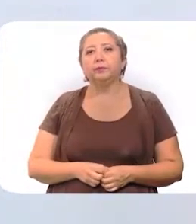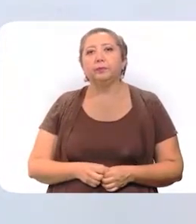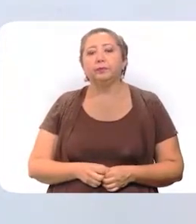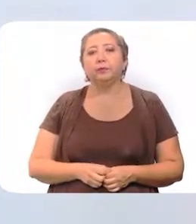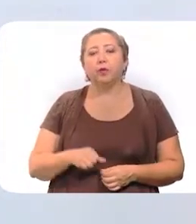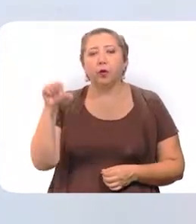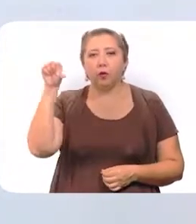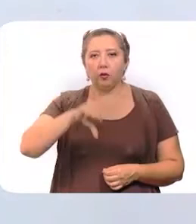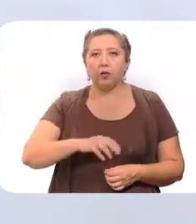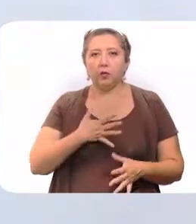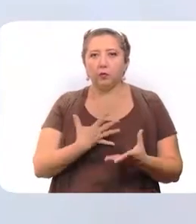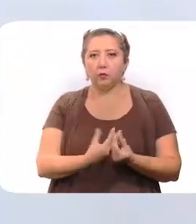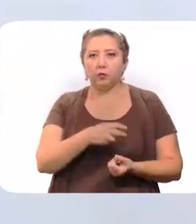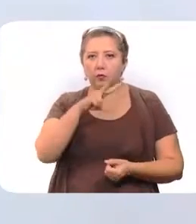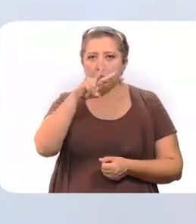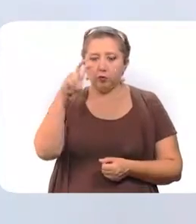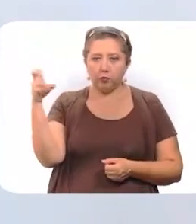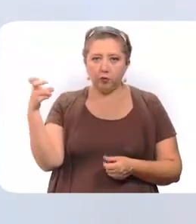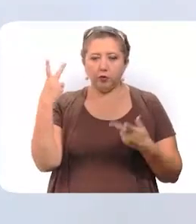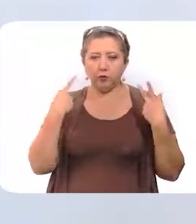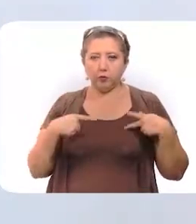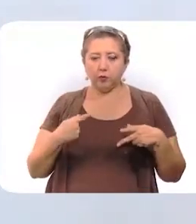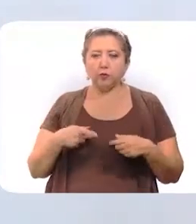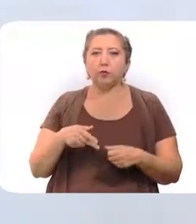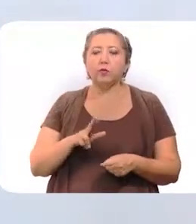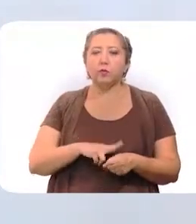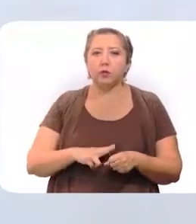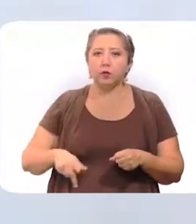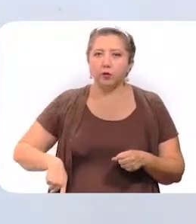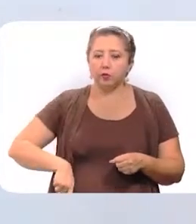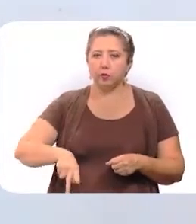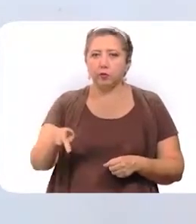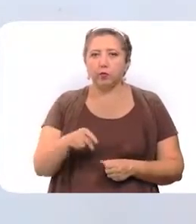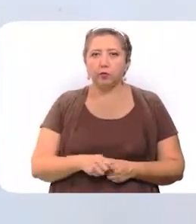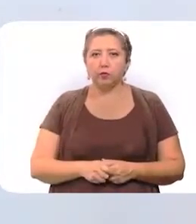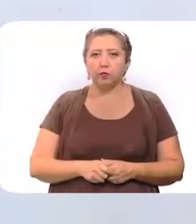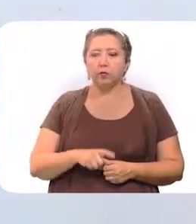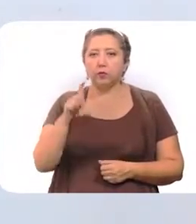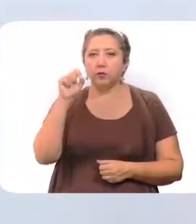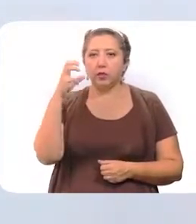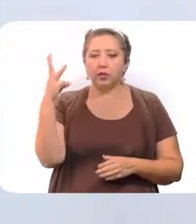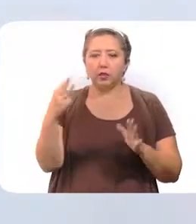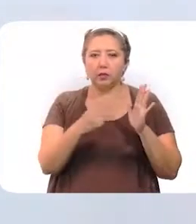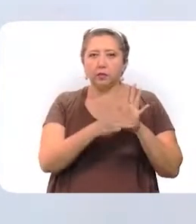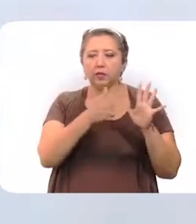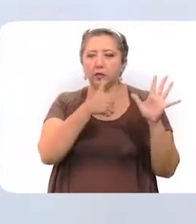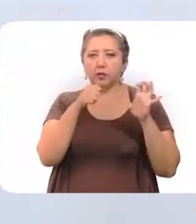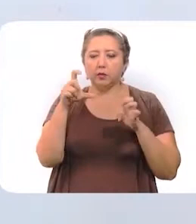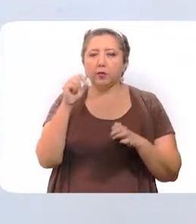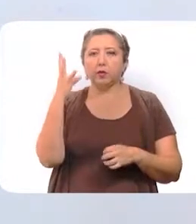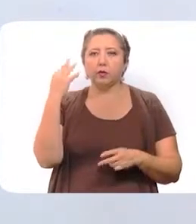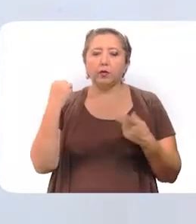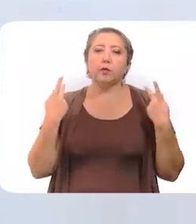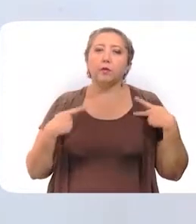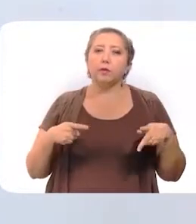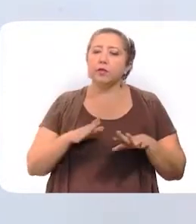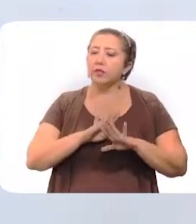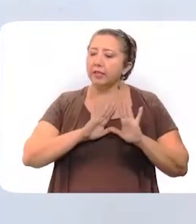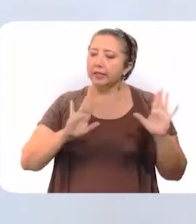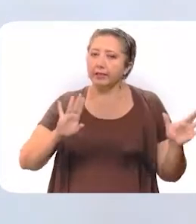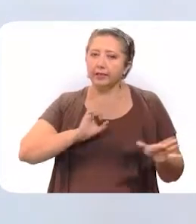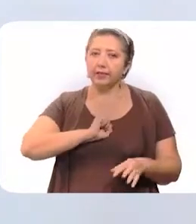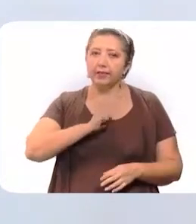diarios. El día de hoy tenemos 200 pacientes en hospitales públicos. 23,629 pacientes ya se